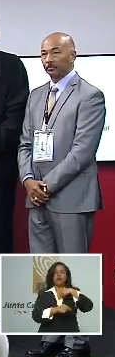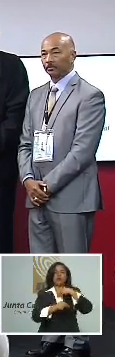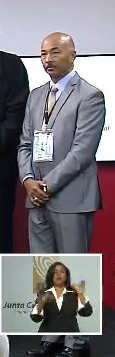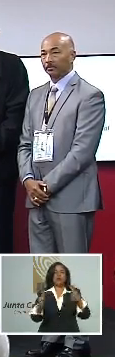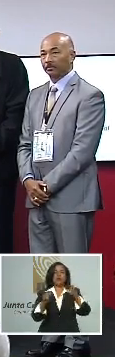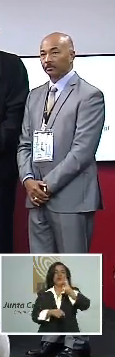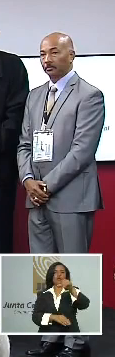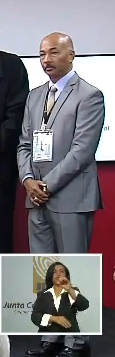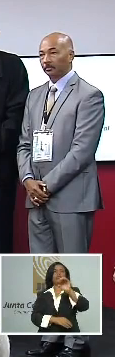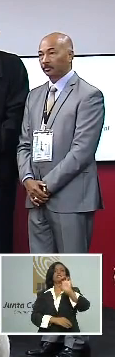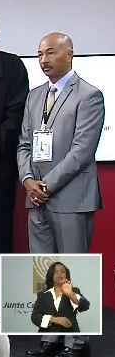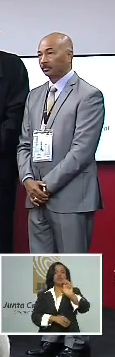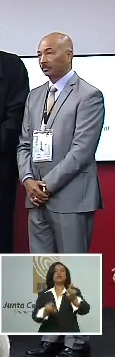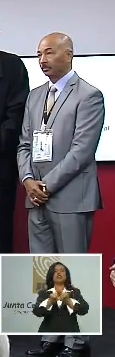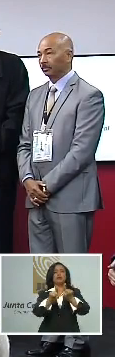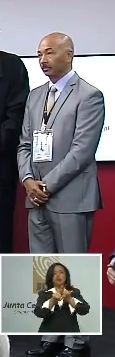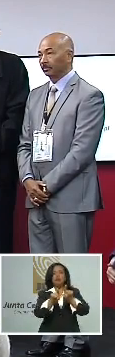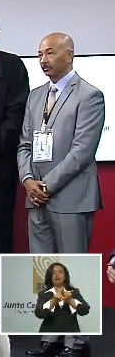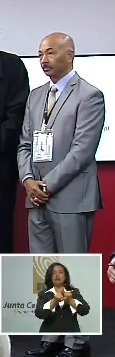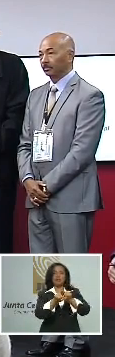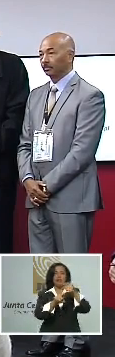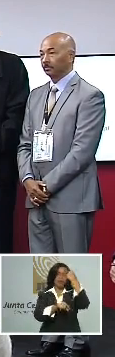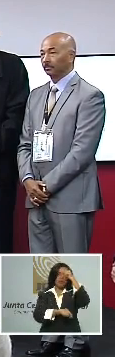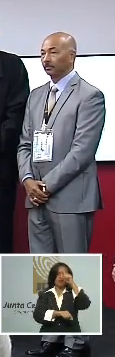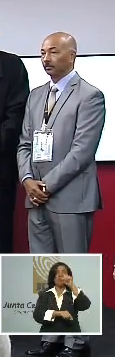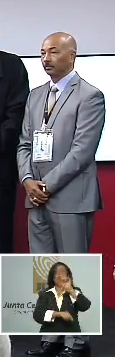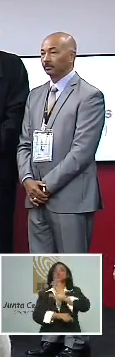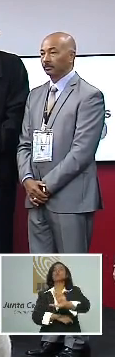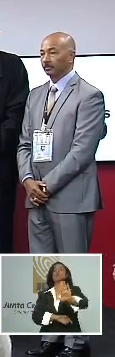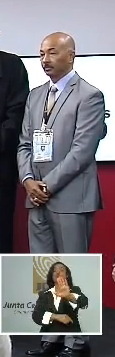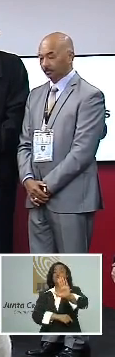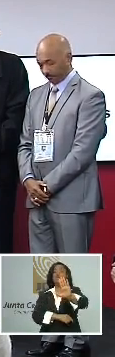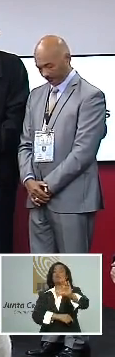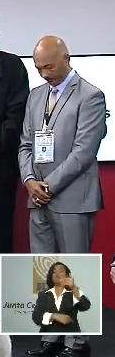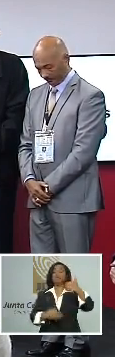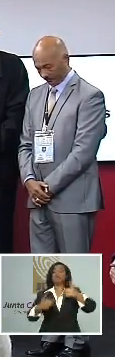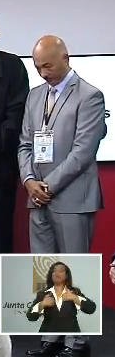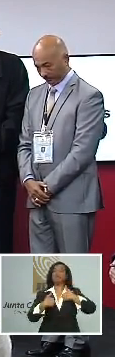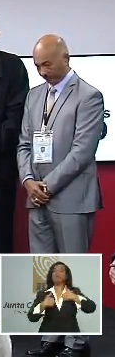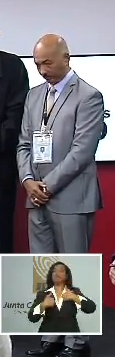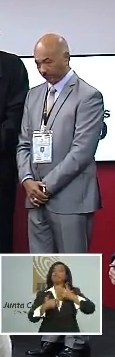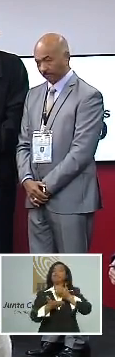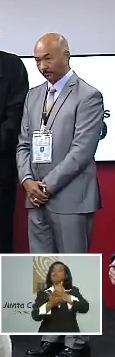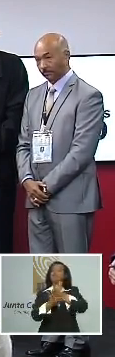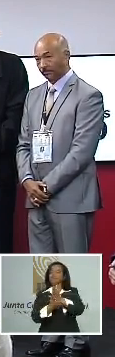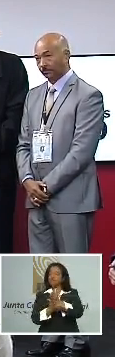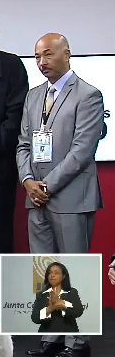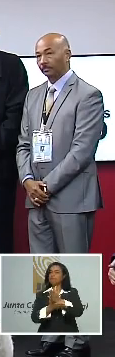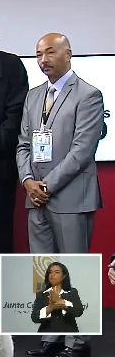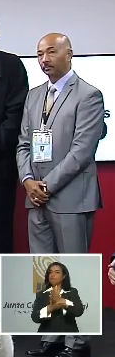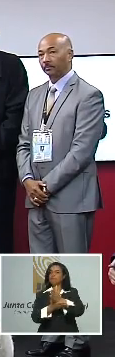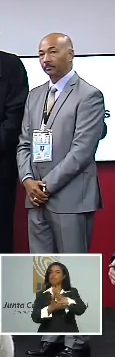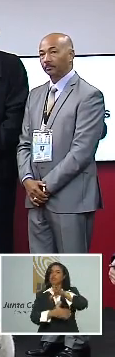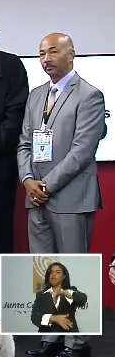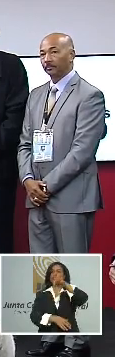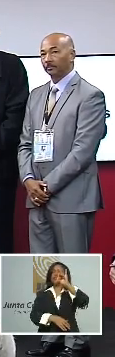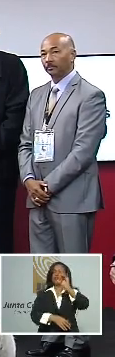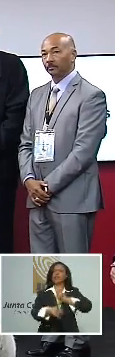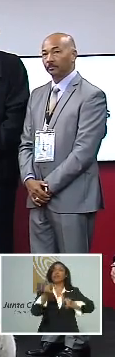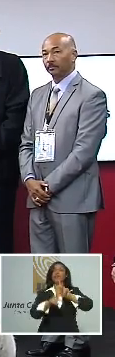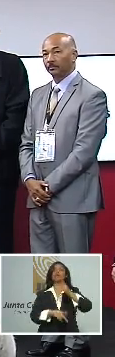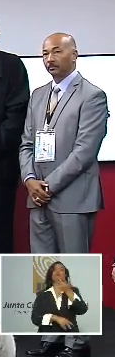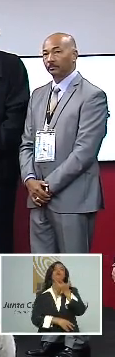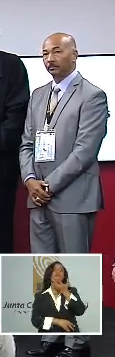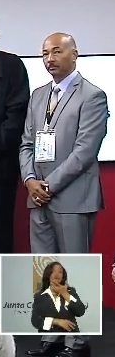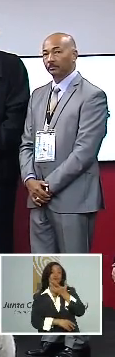Junta Central Electoral para que ustedes tengan el derecho de elegir a la persona que prefieren. Nosotros vamos a